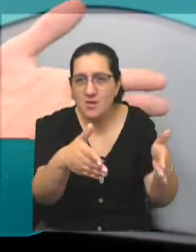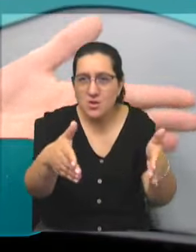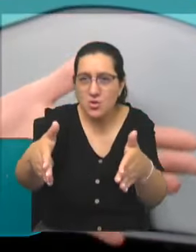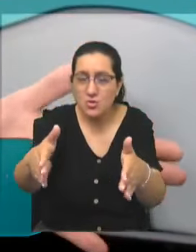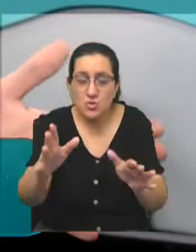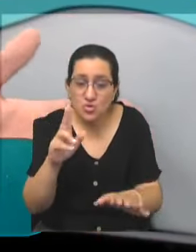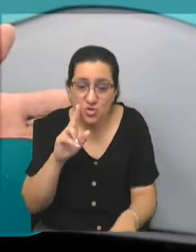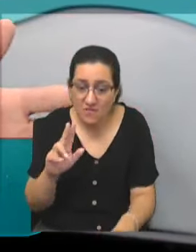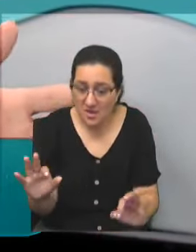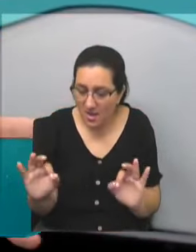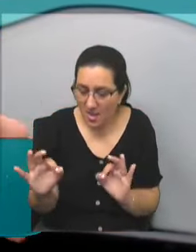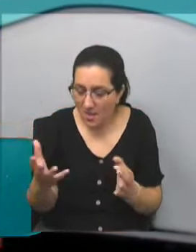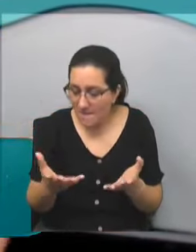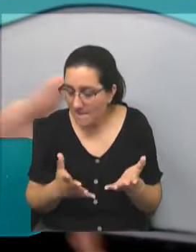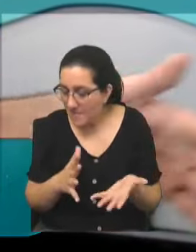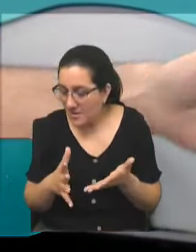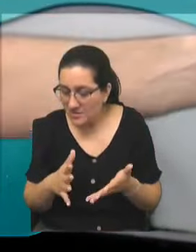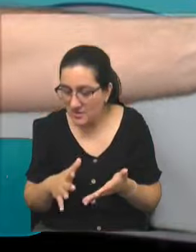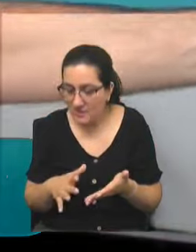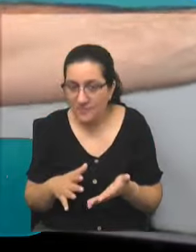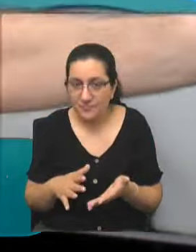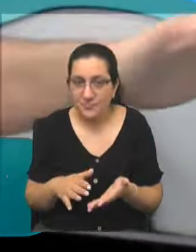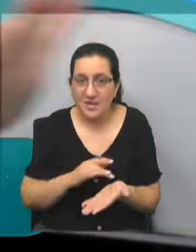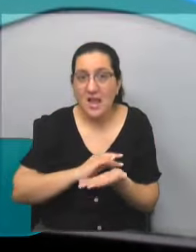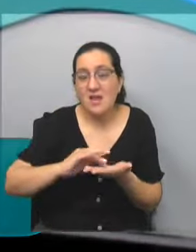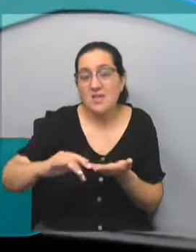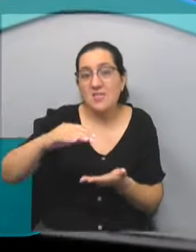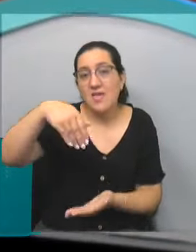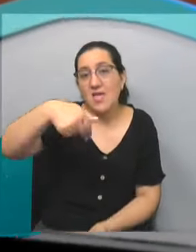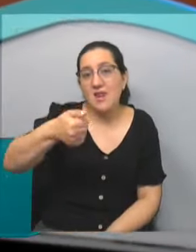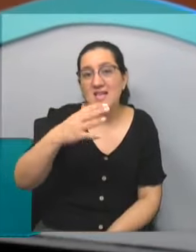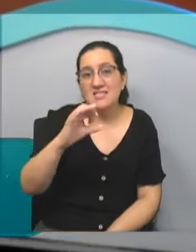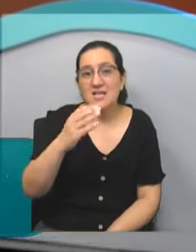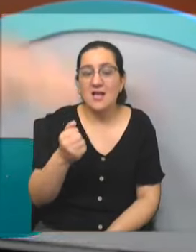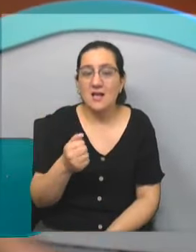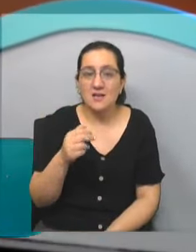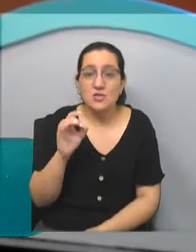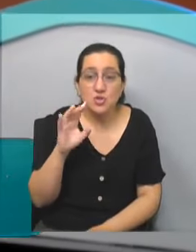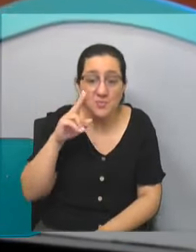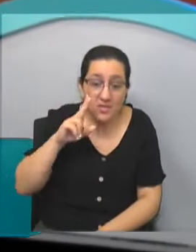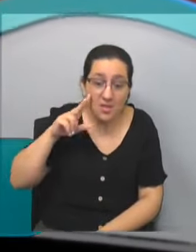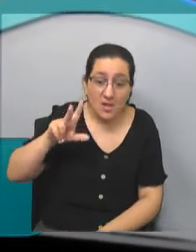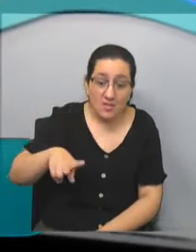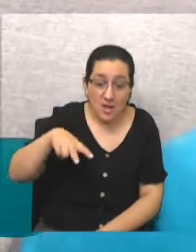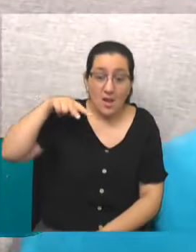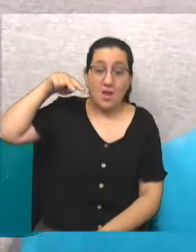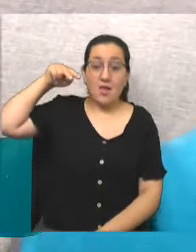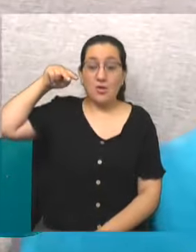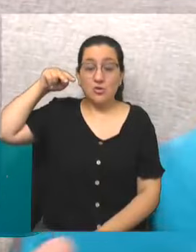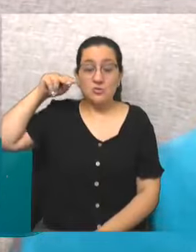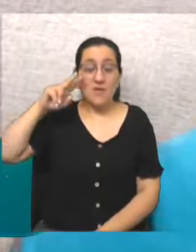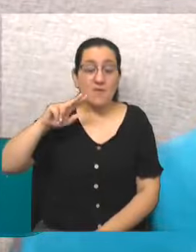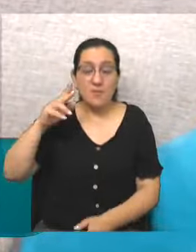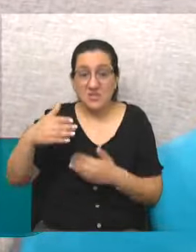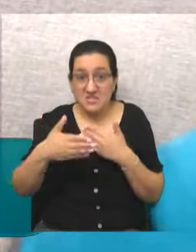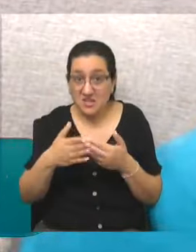los caminos. Es como la línea de Nazca son los caminos, ¿viste? Esa cosa que lo ves y lo ves de lejos. Es impresionante. Toda esa lectura de que en